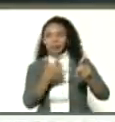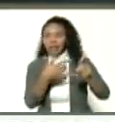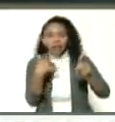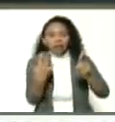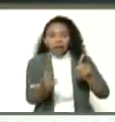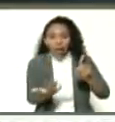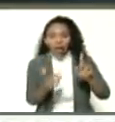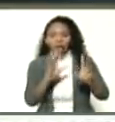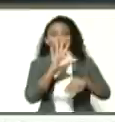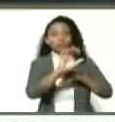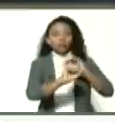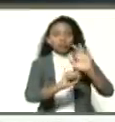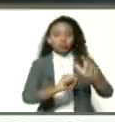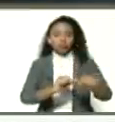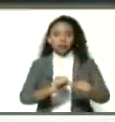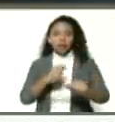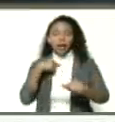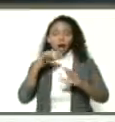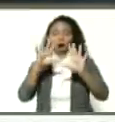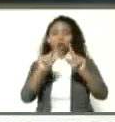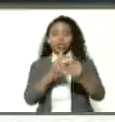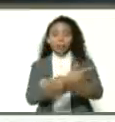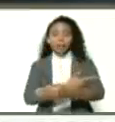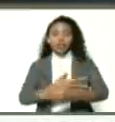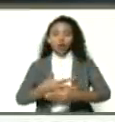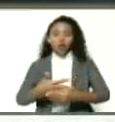la adquisición de